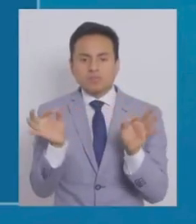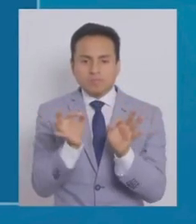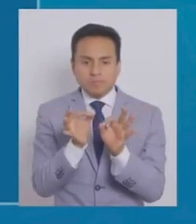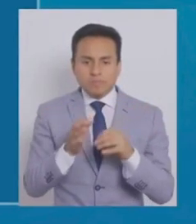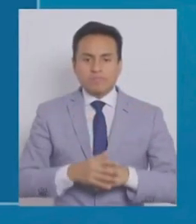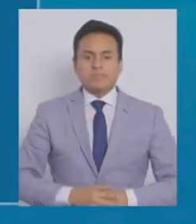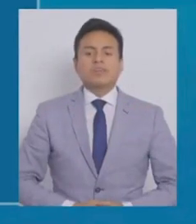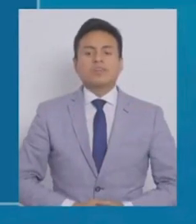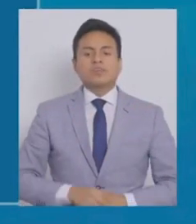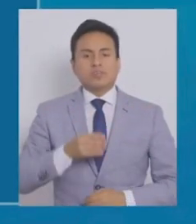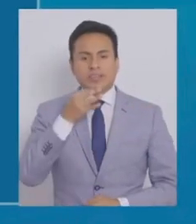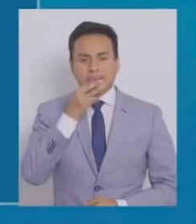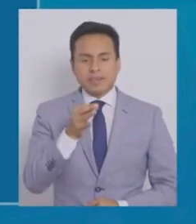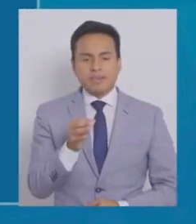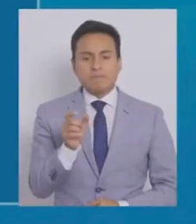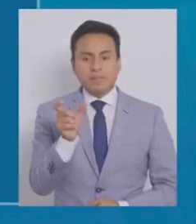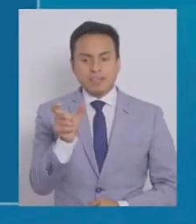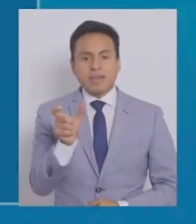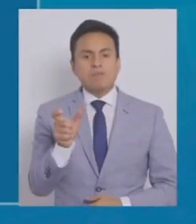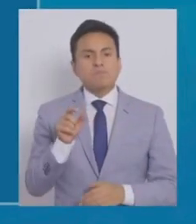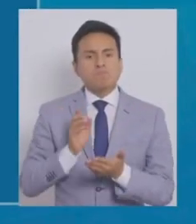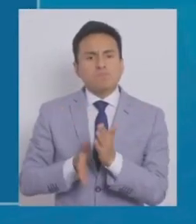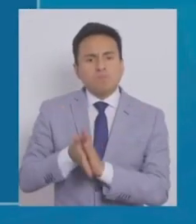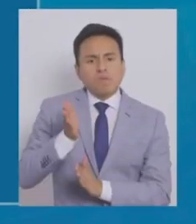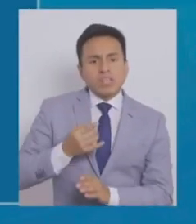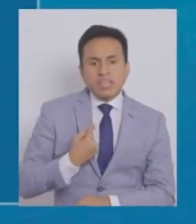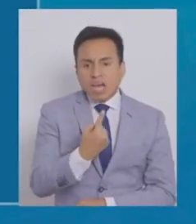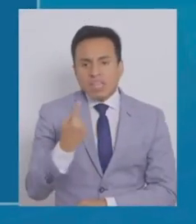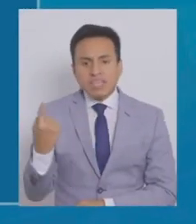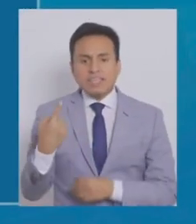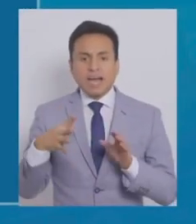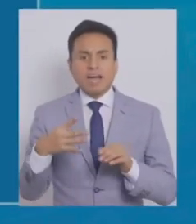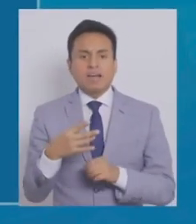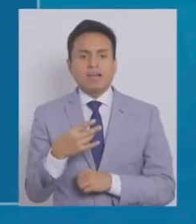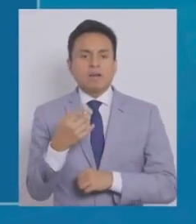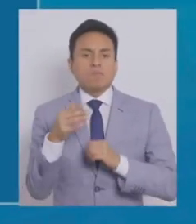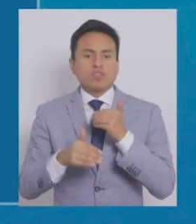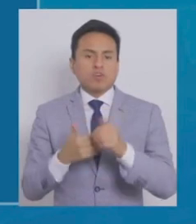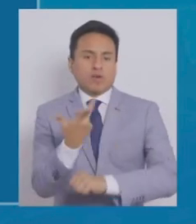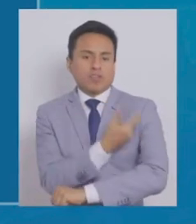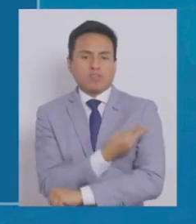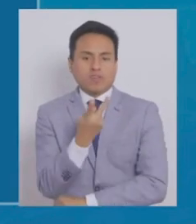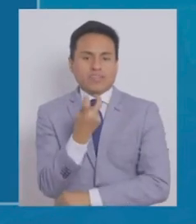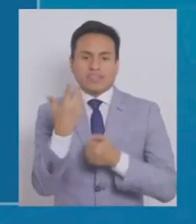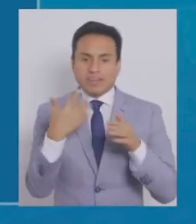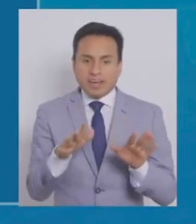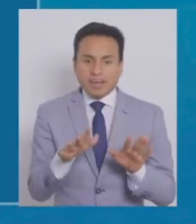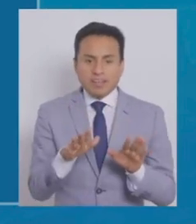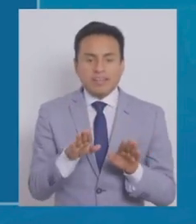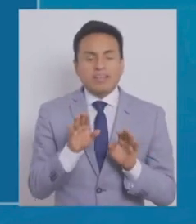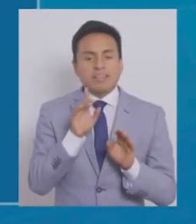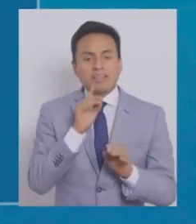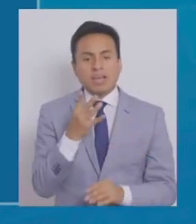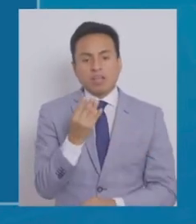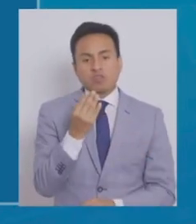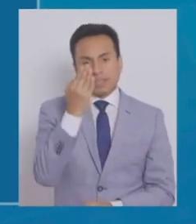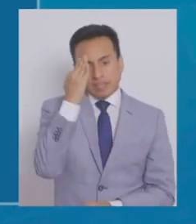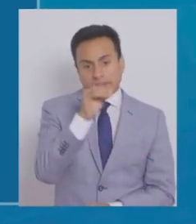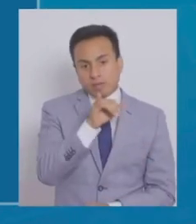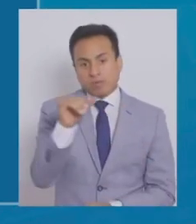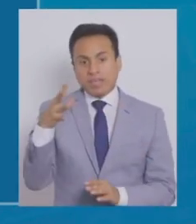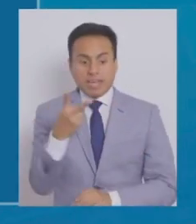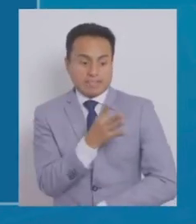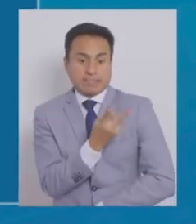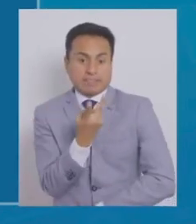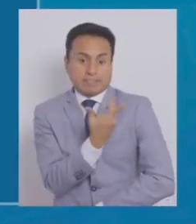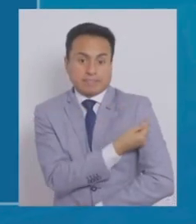entonces como decíamos el pase de movilidad es para todos quienes hayan completado su proceso de vacunación y tengan cumplido los 14 días desde la